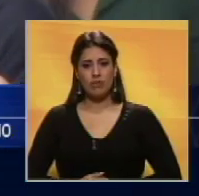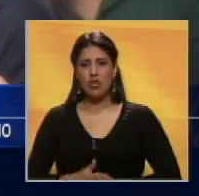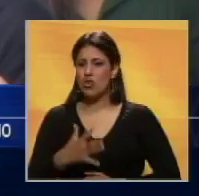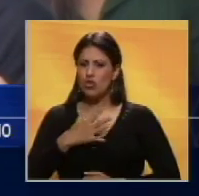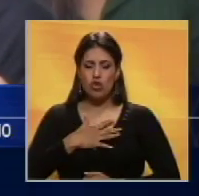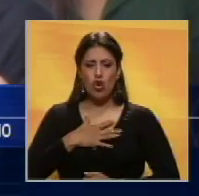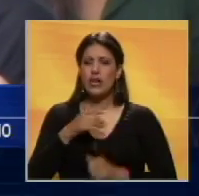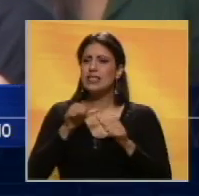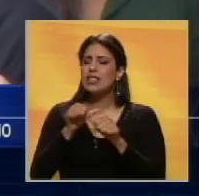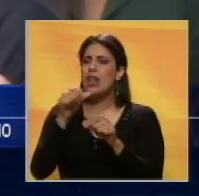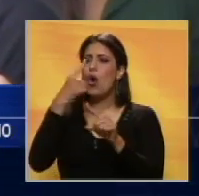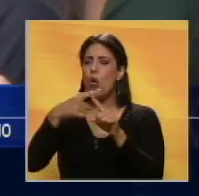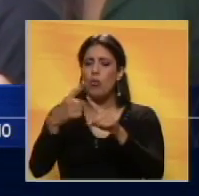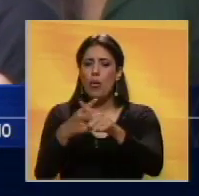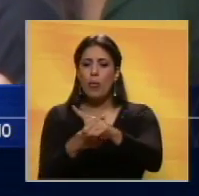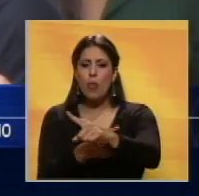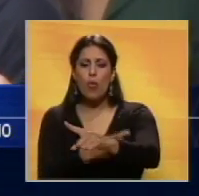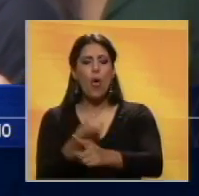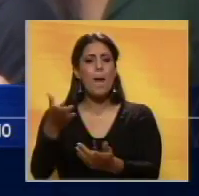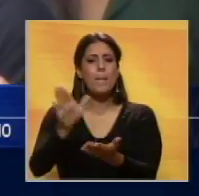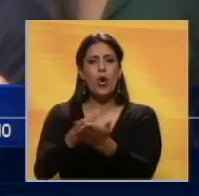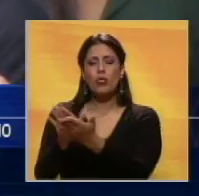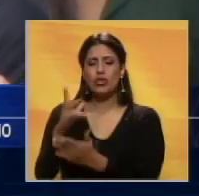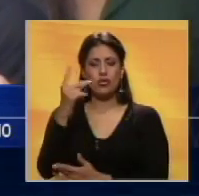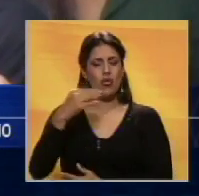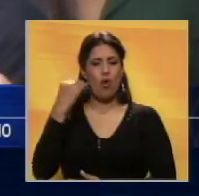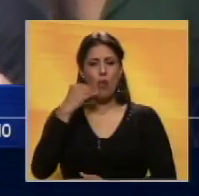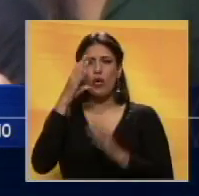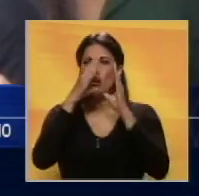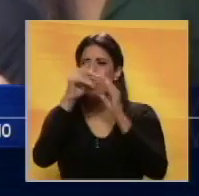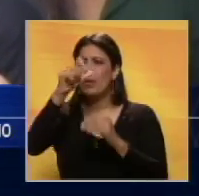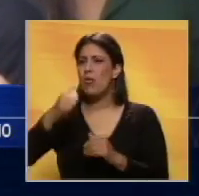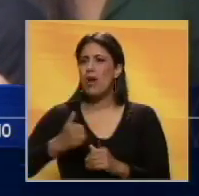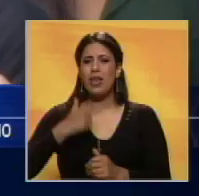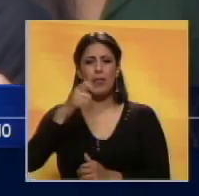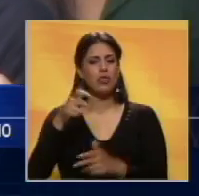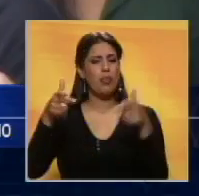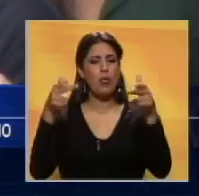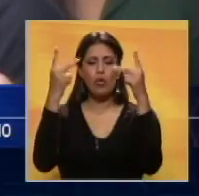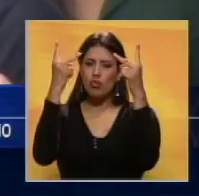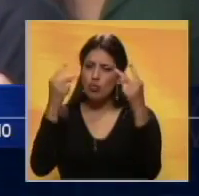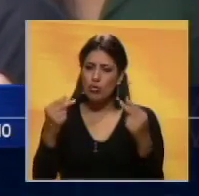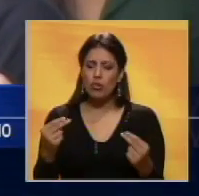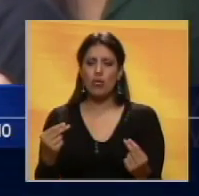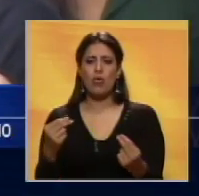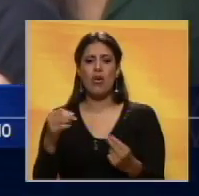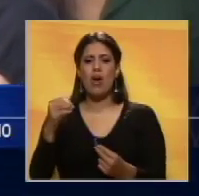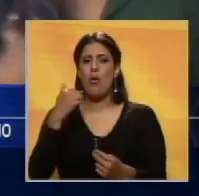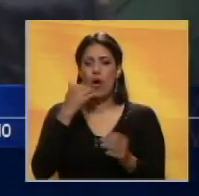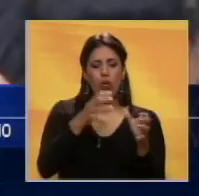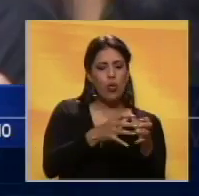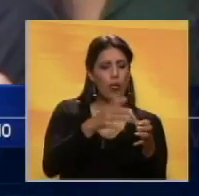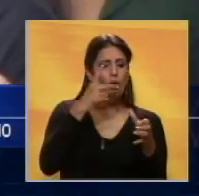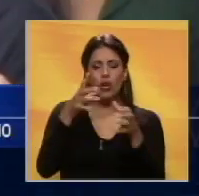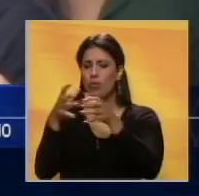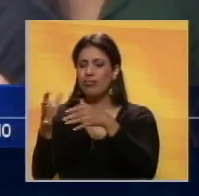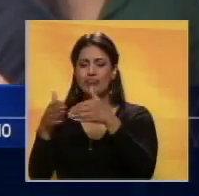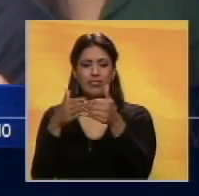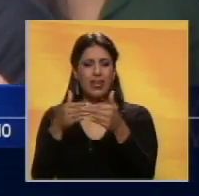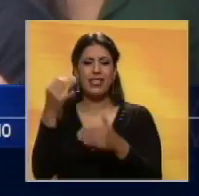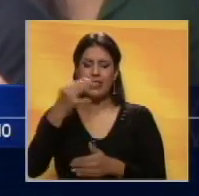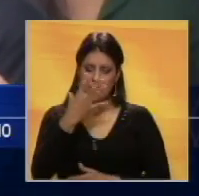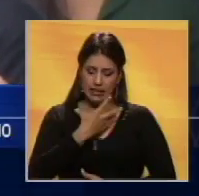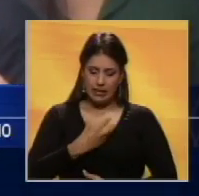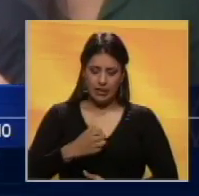no queremos que sigan habiendo muertes, no solamente de jóvenes, sino de todos, cualquier venezolano de cualquier lado. Es